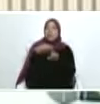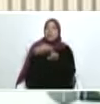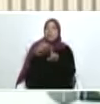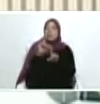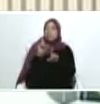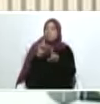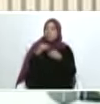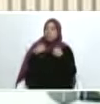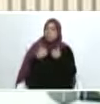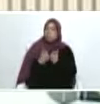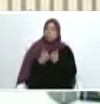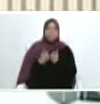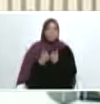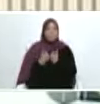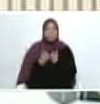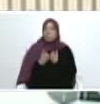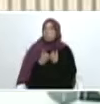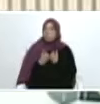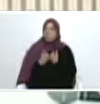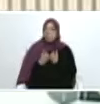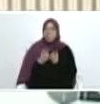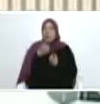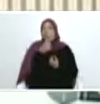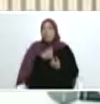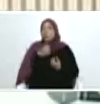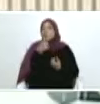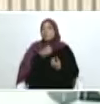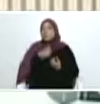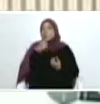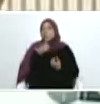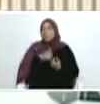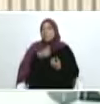Y con la izquierda, resistir.